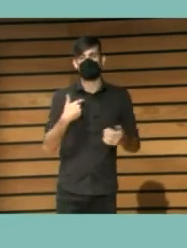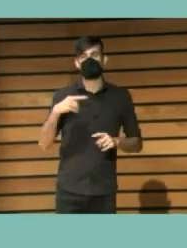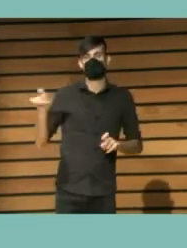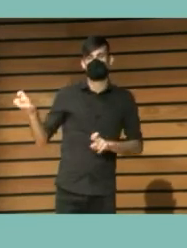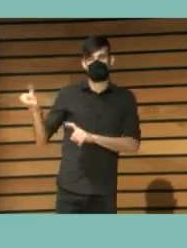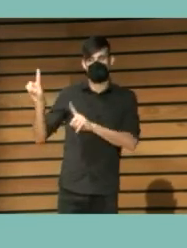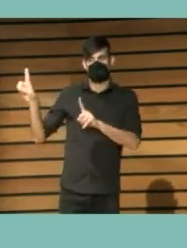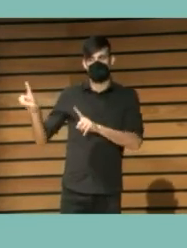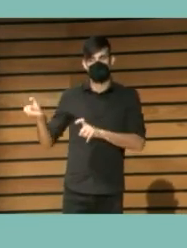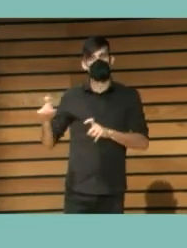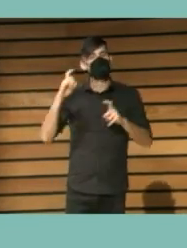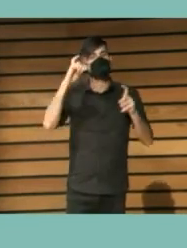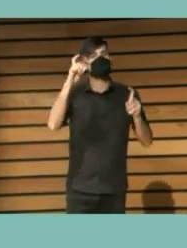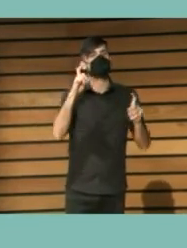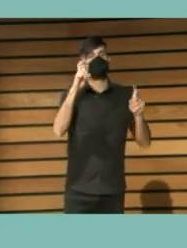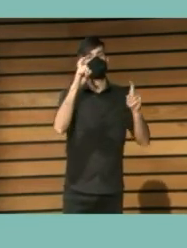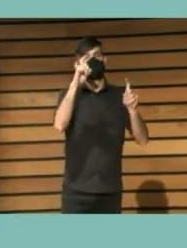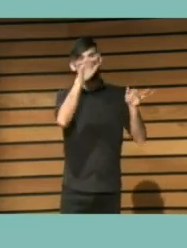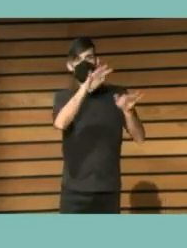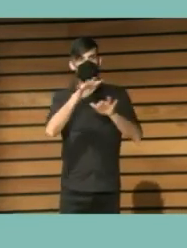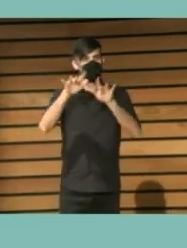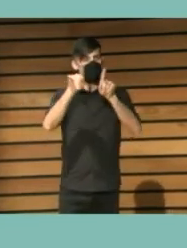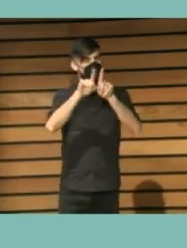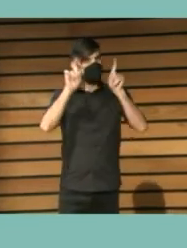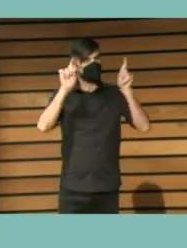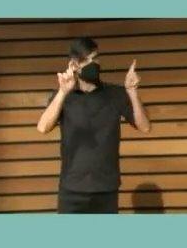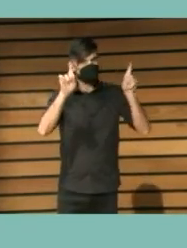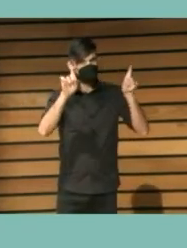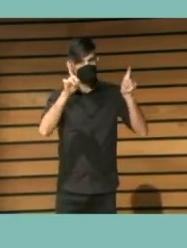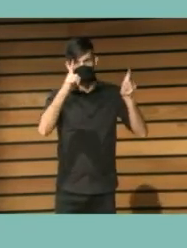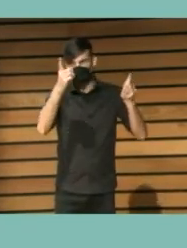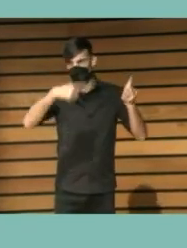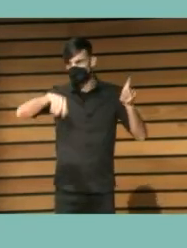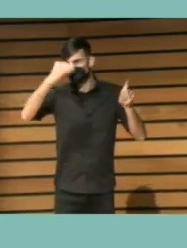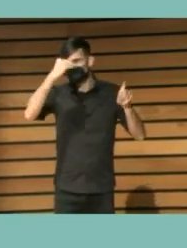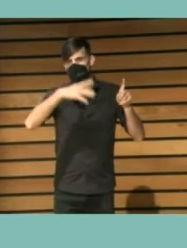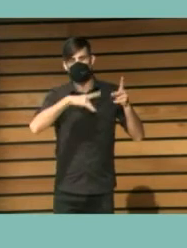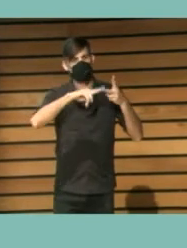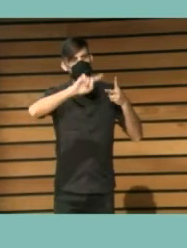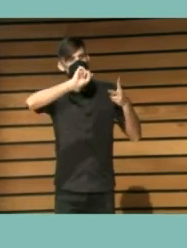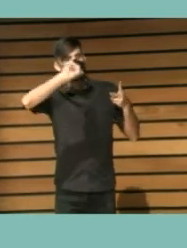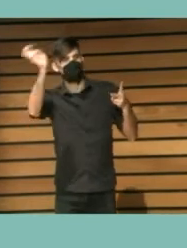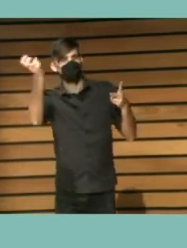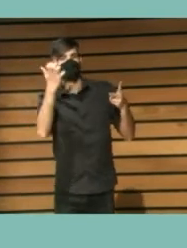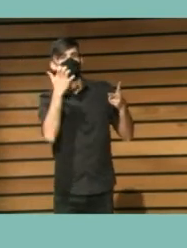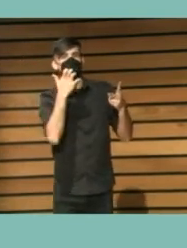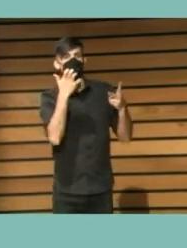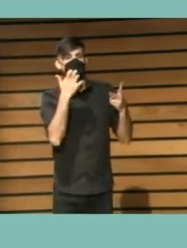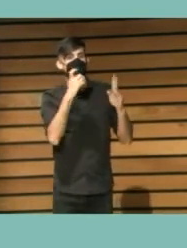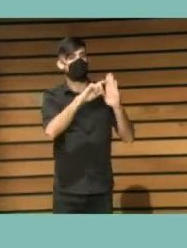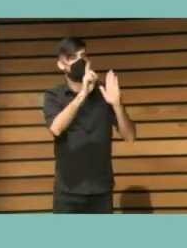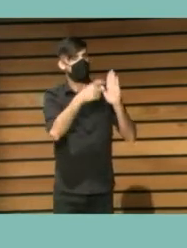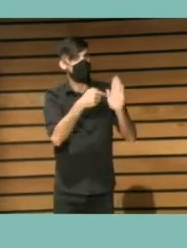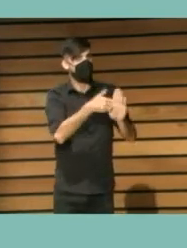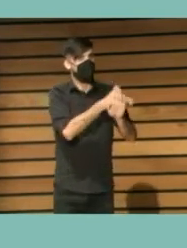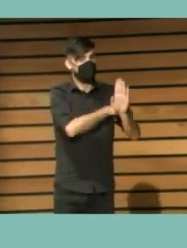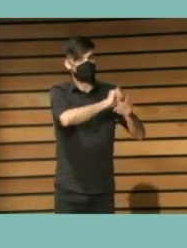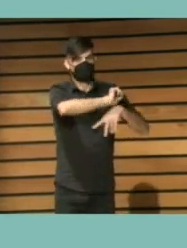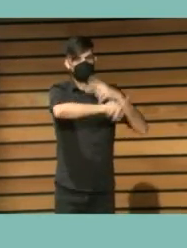intentar convencer, ¿vosotros opináis que se podrían hacer otras cosas, como por ejemplo cambiar la legislación? Antes en la conferencia